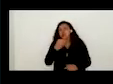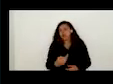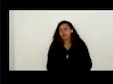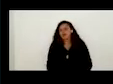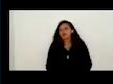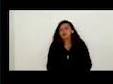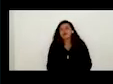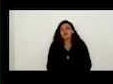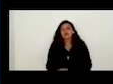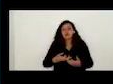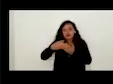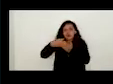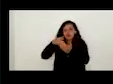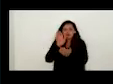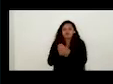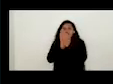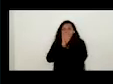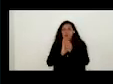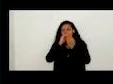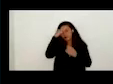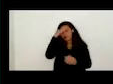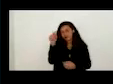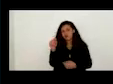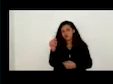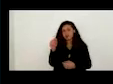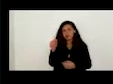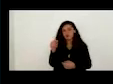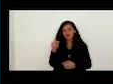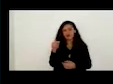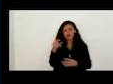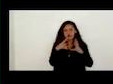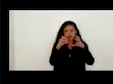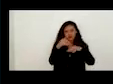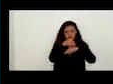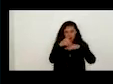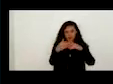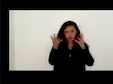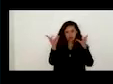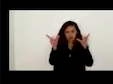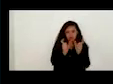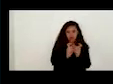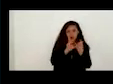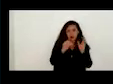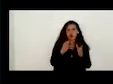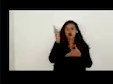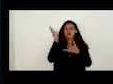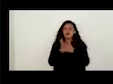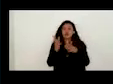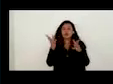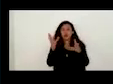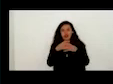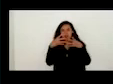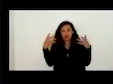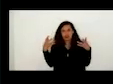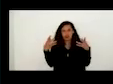Una torta, algo tan sencillo como un bolillo pequeño o medio bolillo grande, sin migajón,